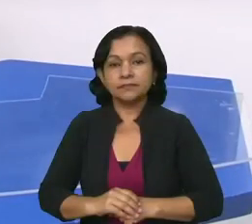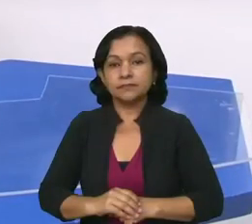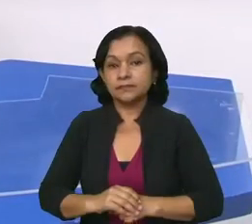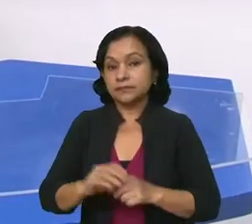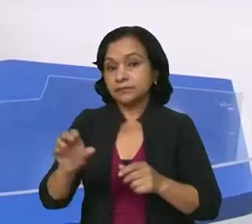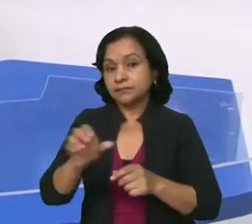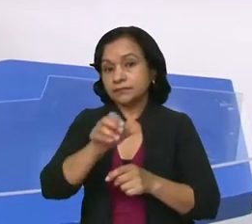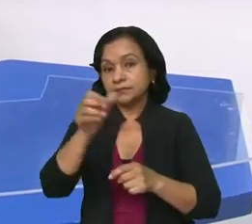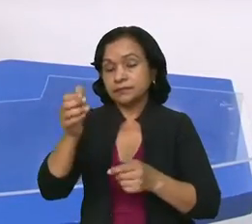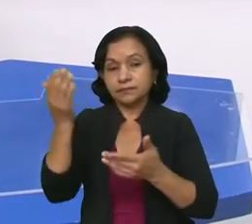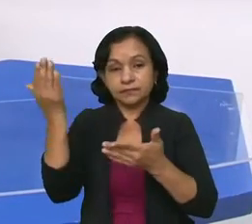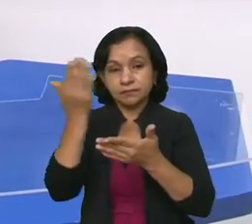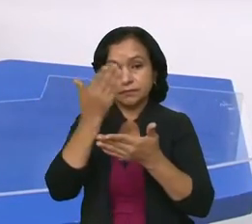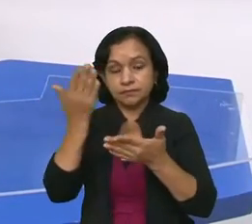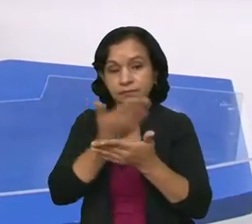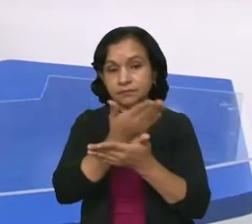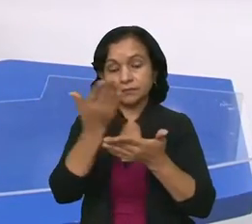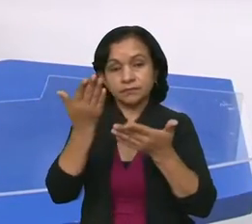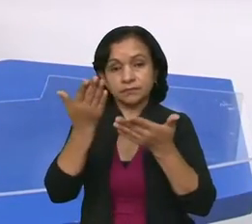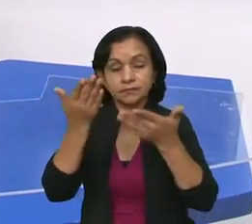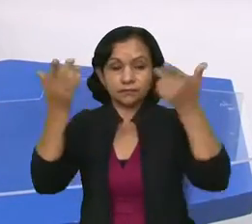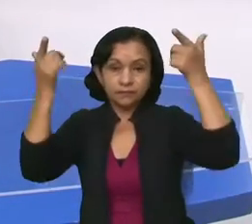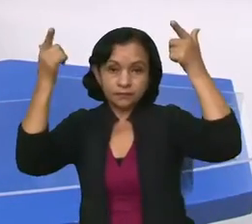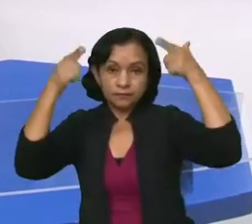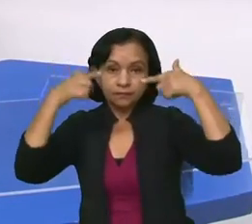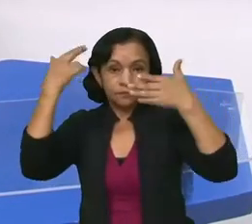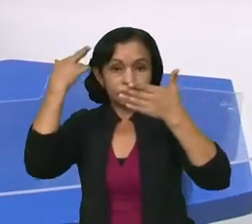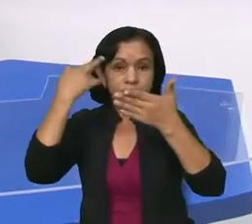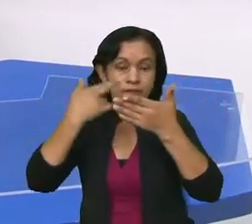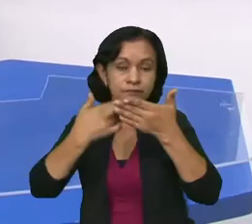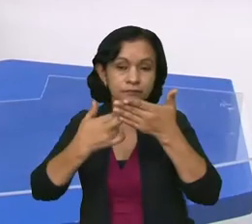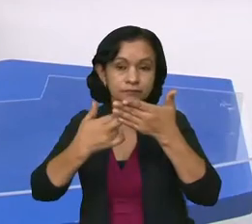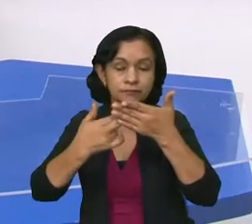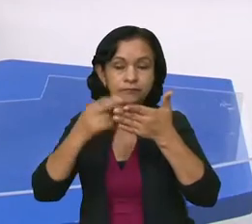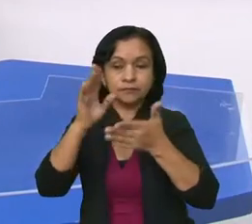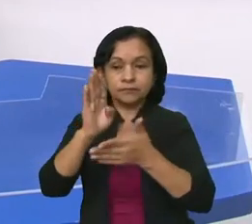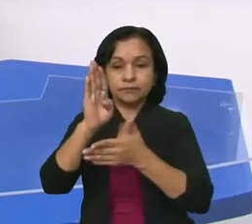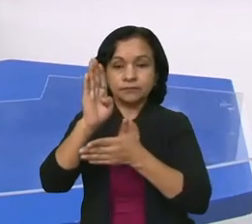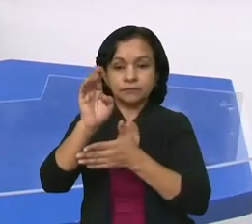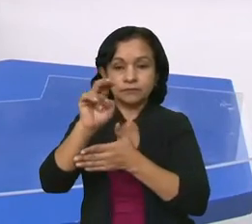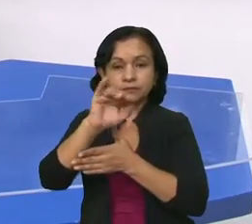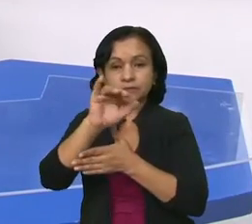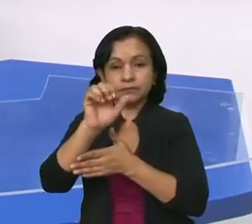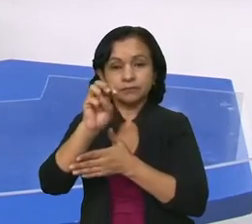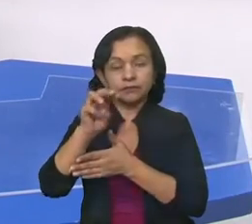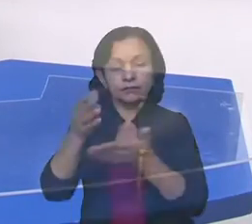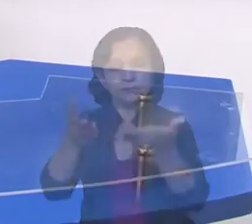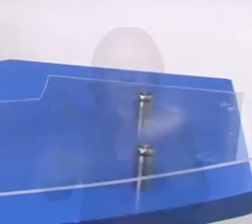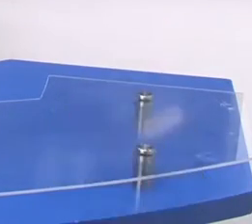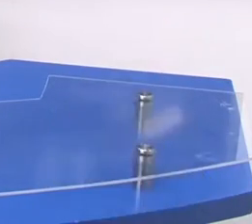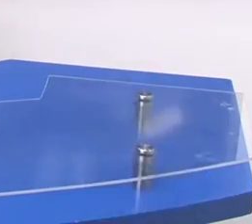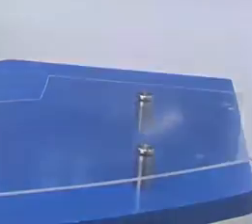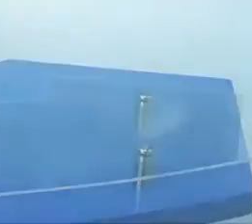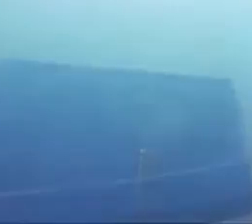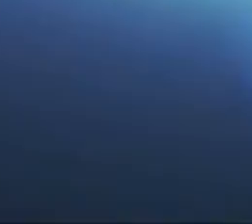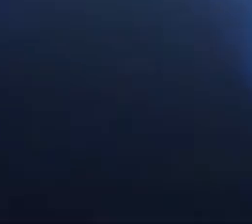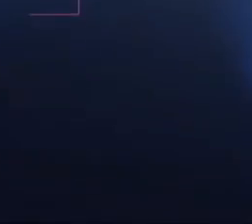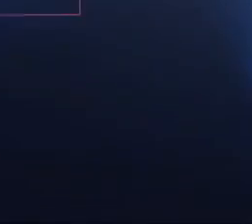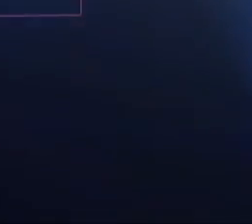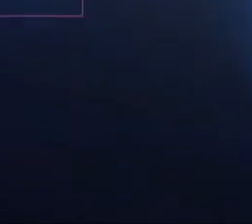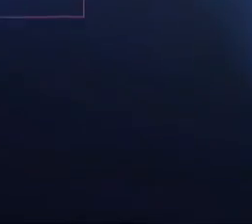Por otra parte, estudiantes técnicos de Masaya conmemoran el legado del general Benjamín Celedón. Veamos.